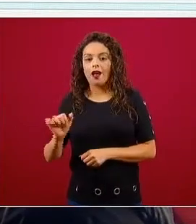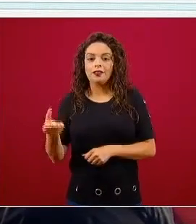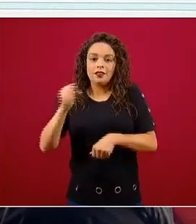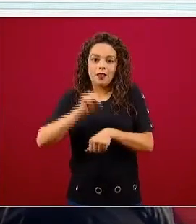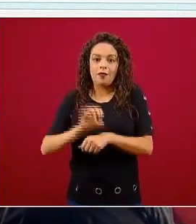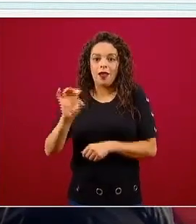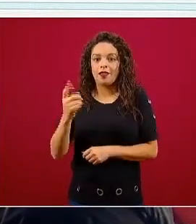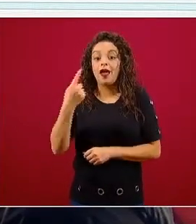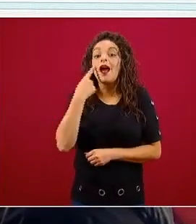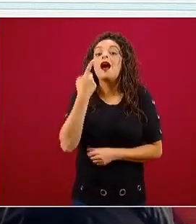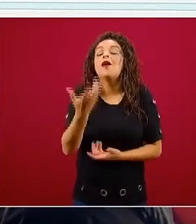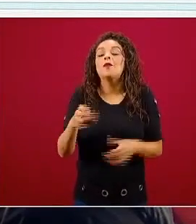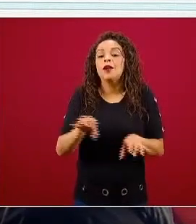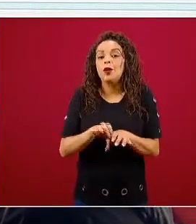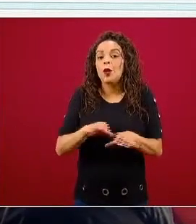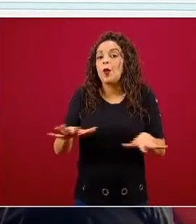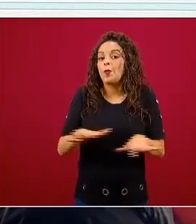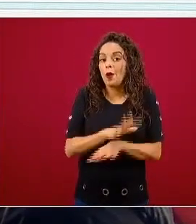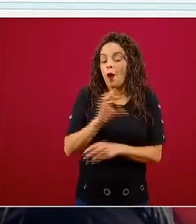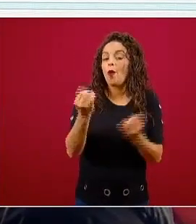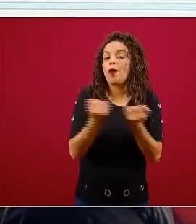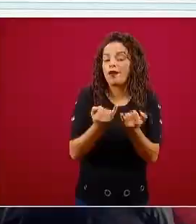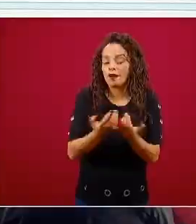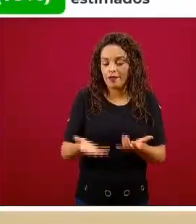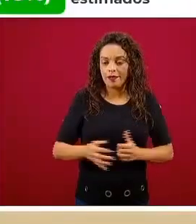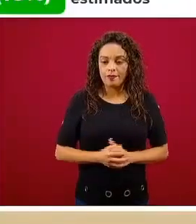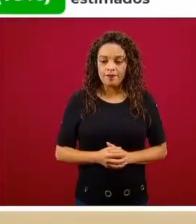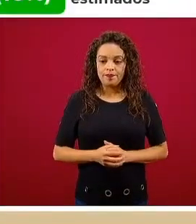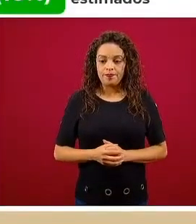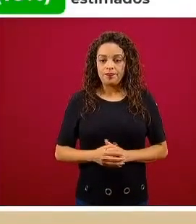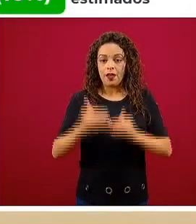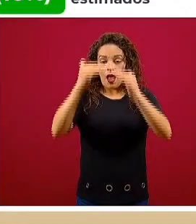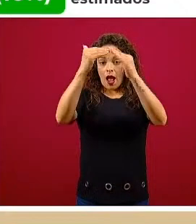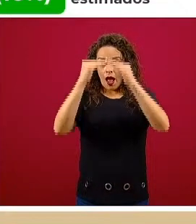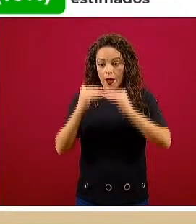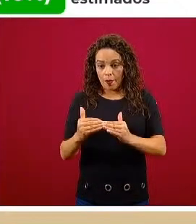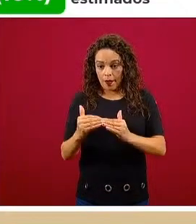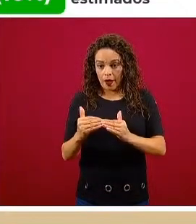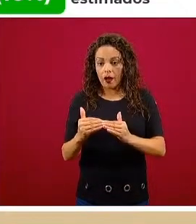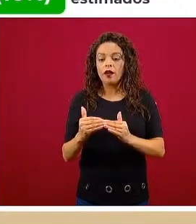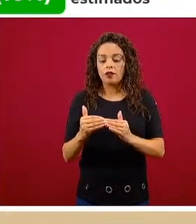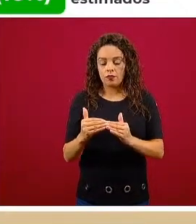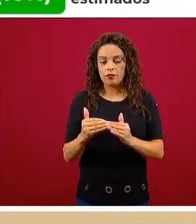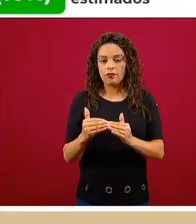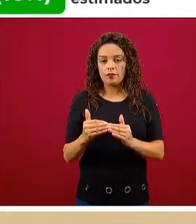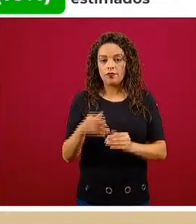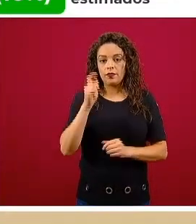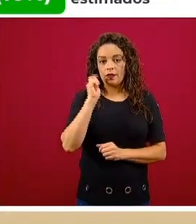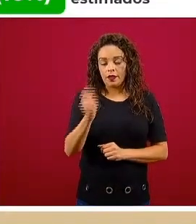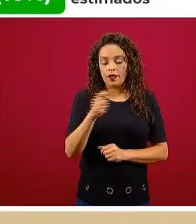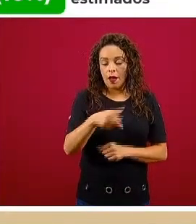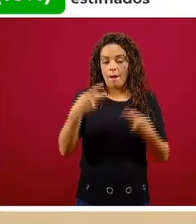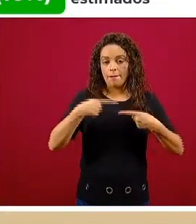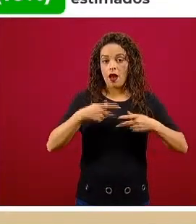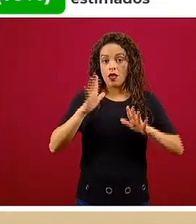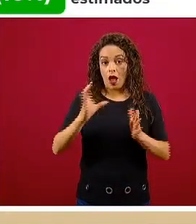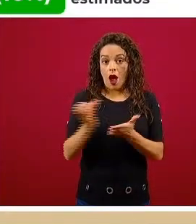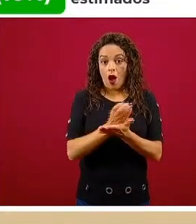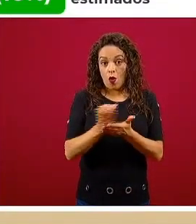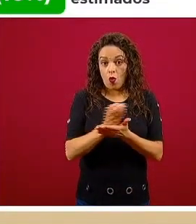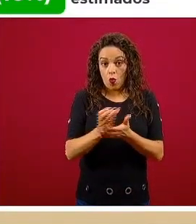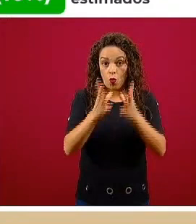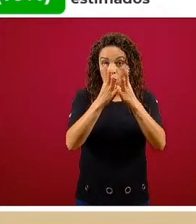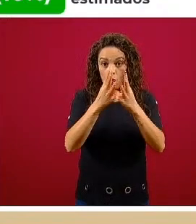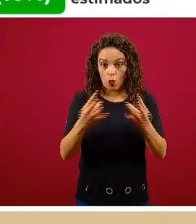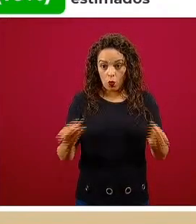que la curva verde, que son las personas que se han recuperado de la enfermedad, empieza también a entrar en su meseta,